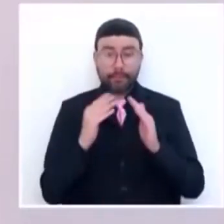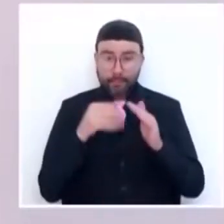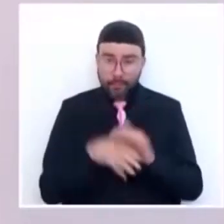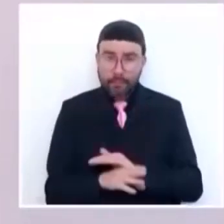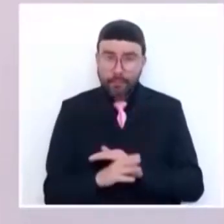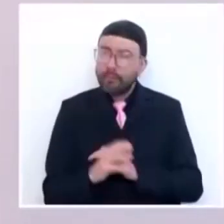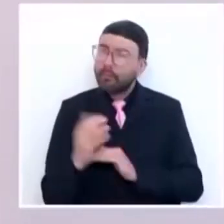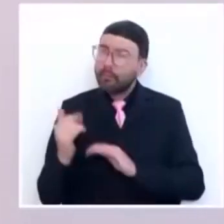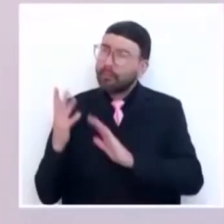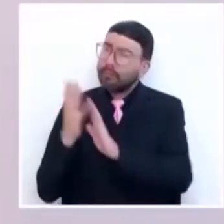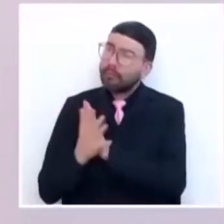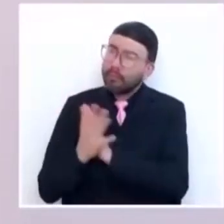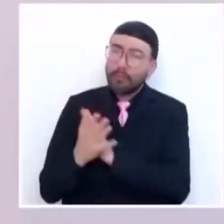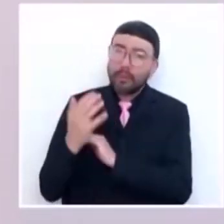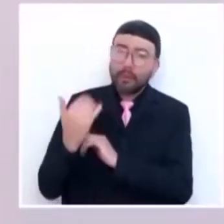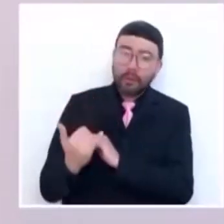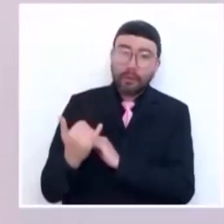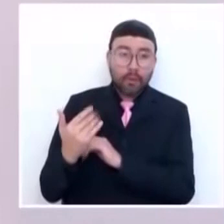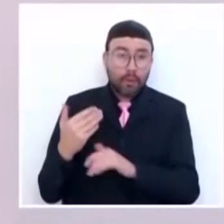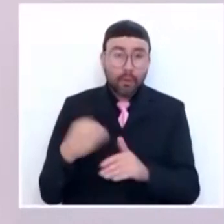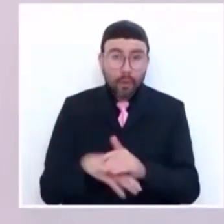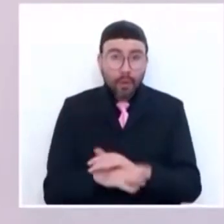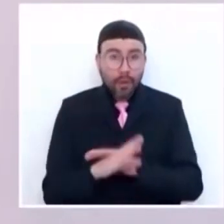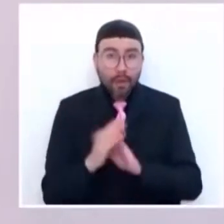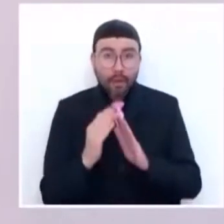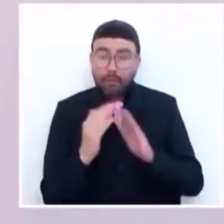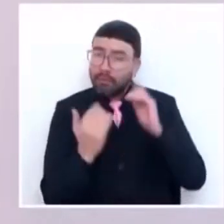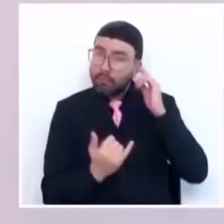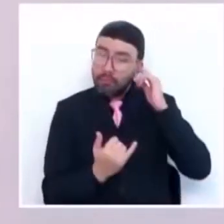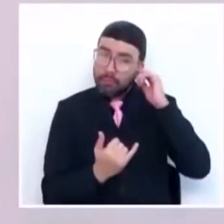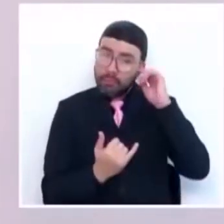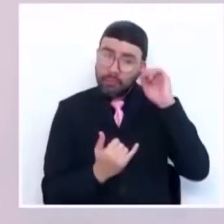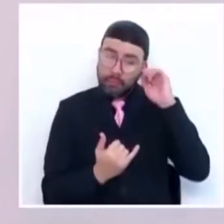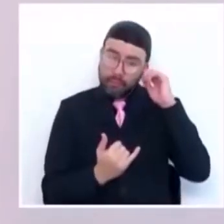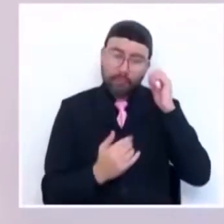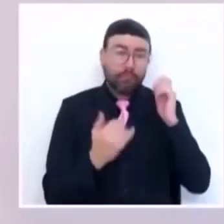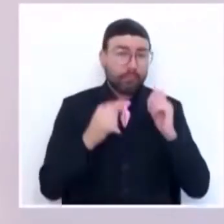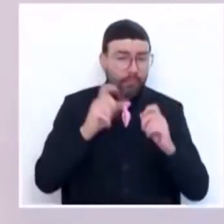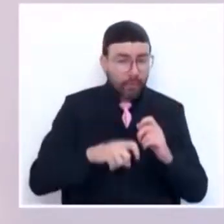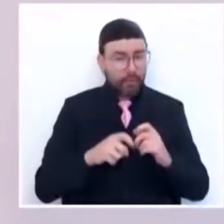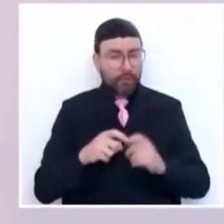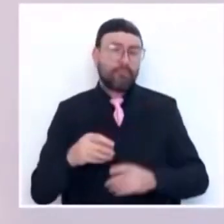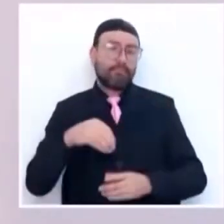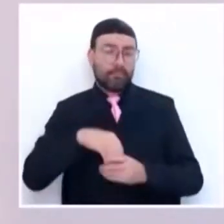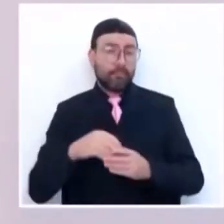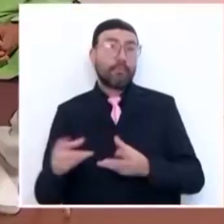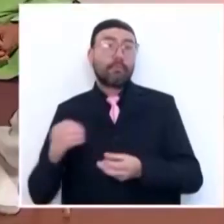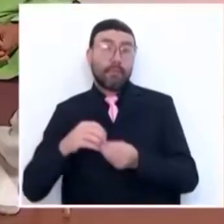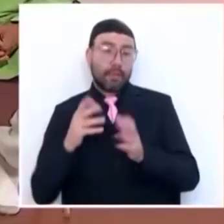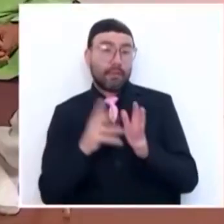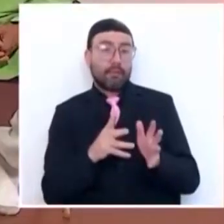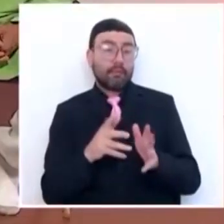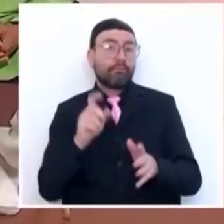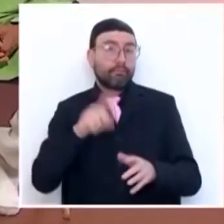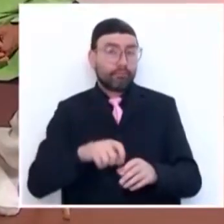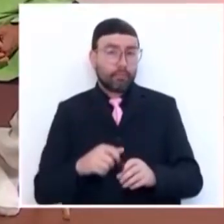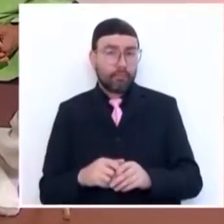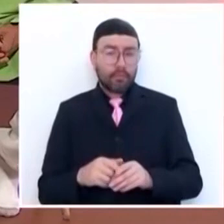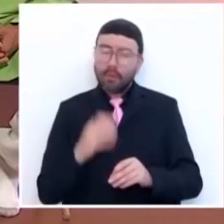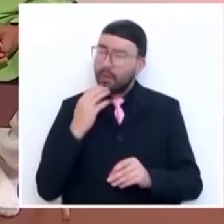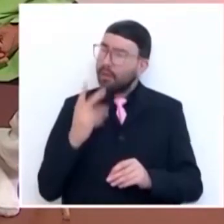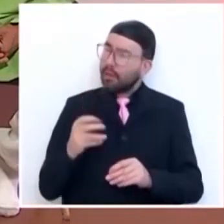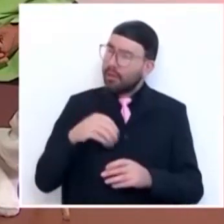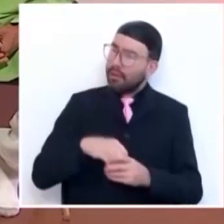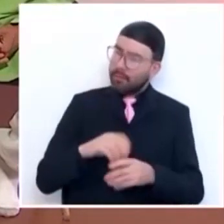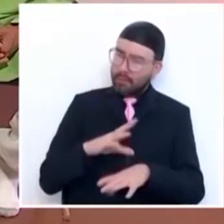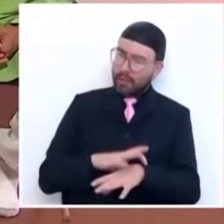fuimos llamados a ese guardarnos en nuestras casas, debía de haber tenido ese componente educativo. Y desde la parte médica, ¿eso también tiene